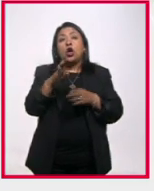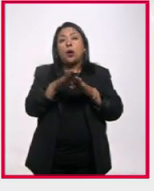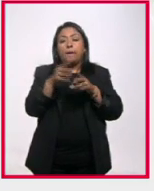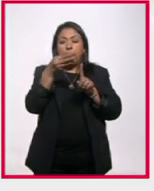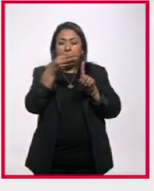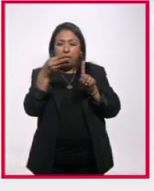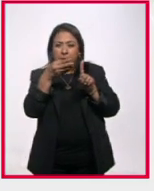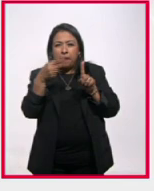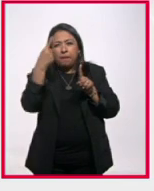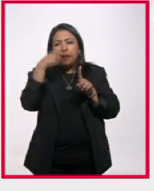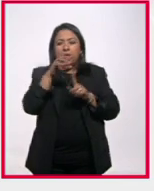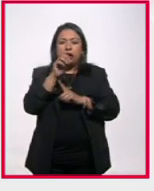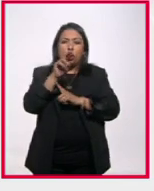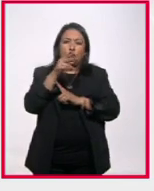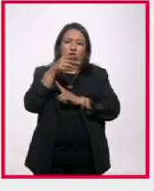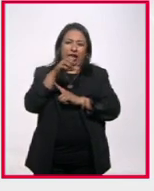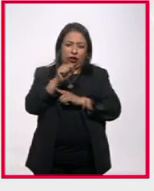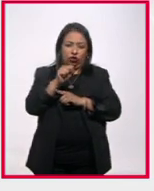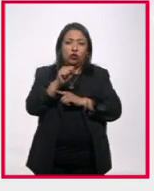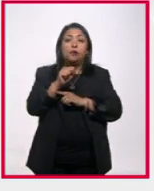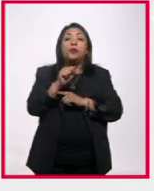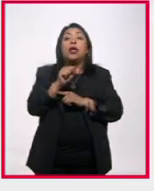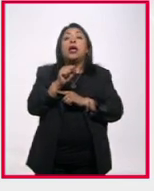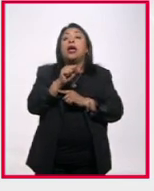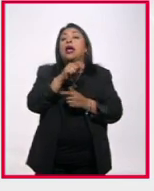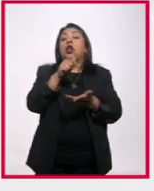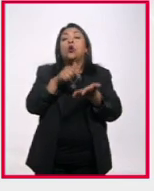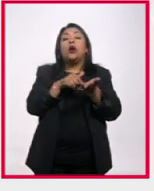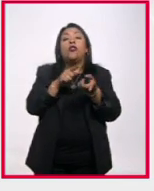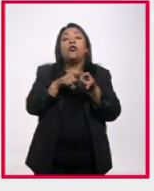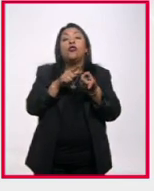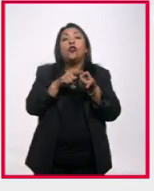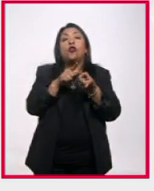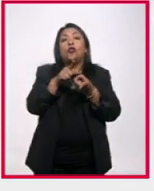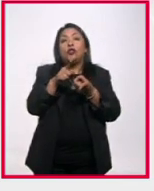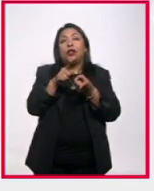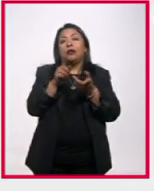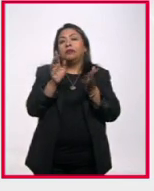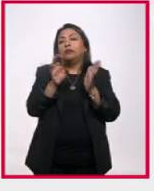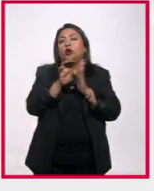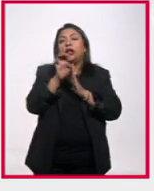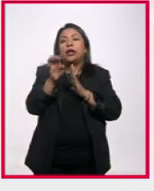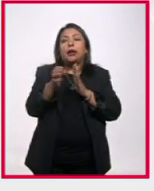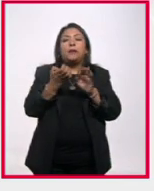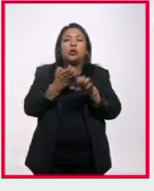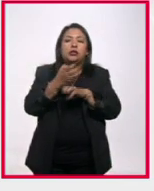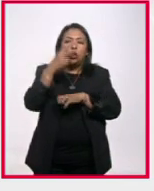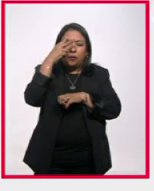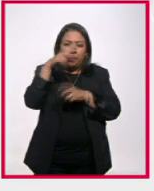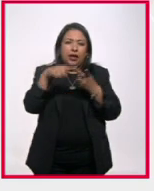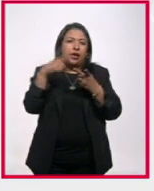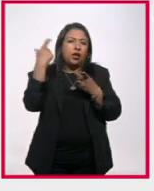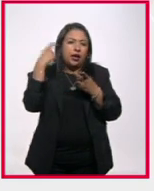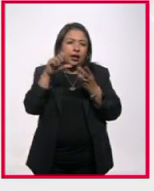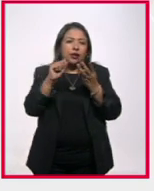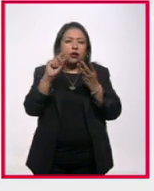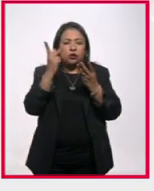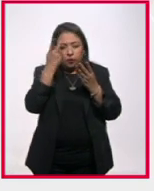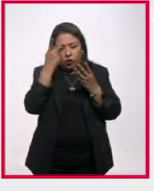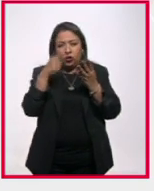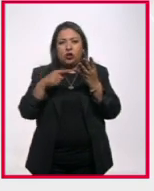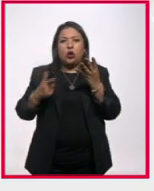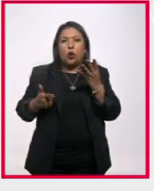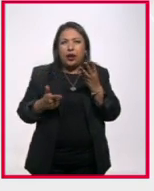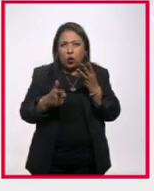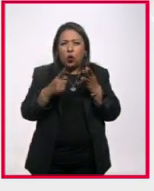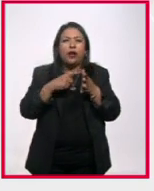partituras creadas para órganos específicos se encuentran en estados como, por ejemplo, Estado de México, Querétaro, San Luis Potosí, Guanajuato,